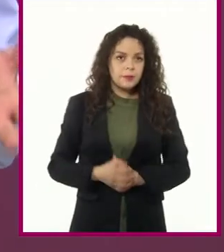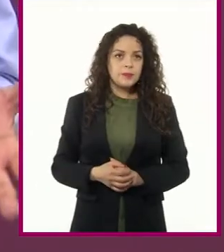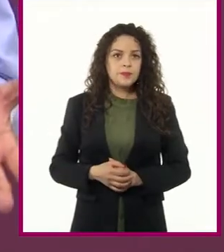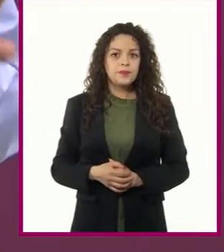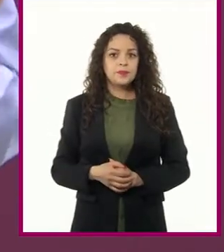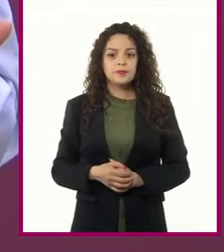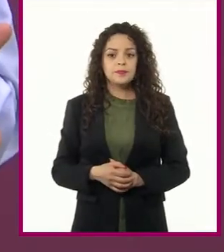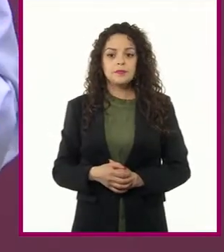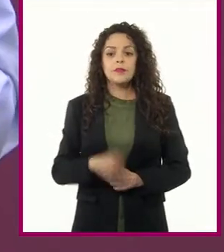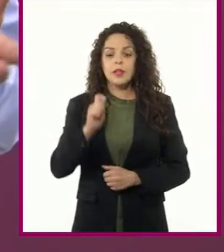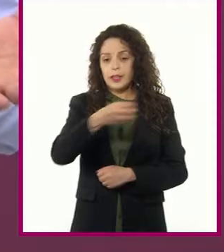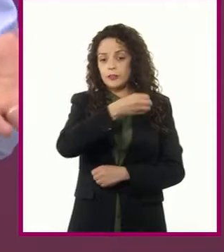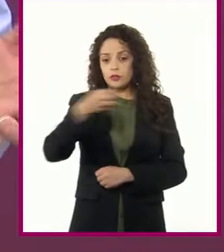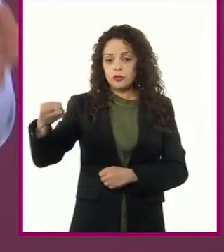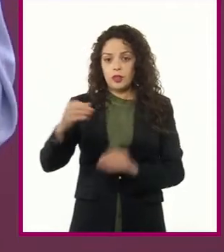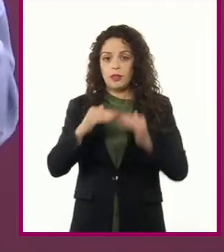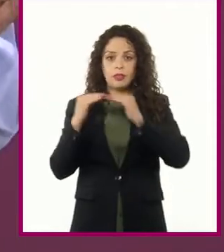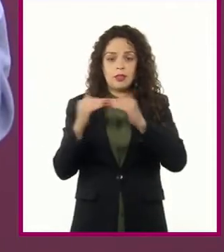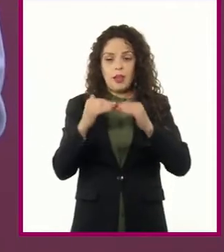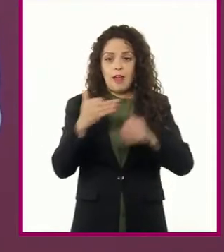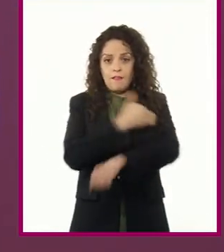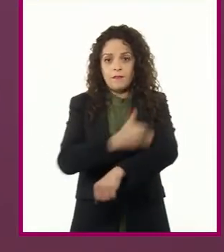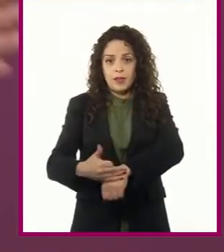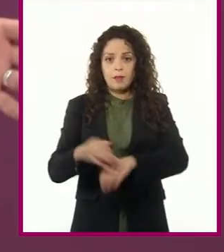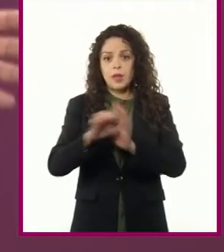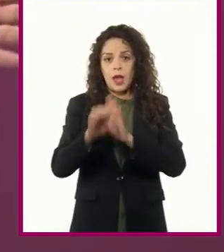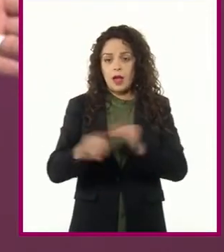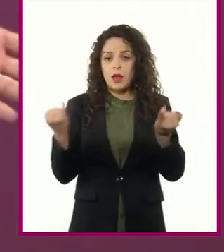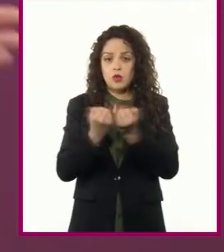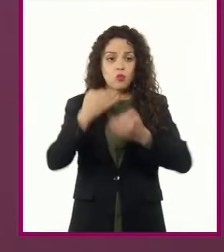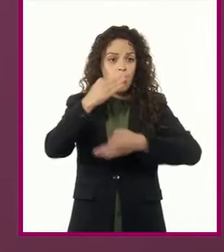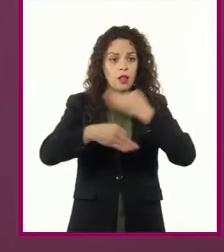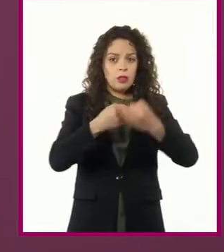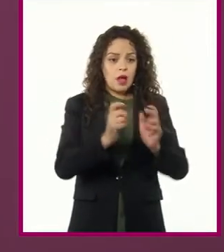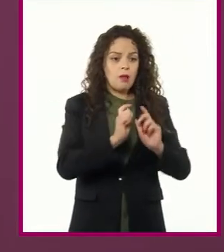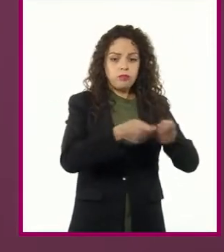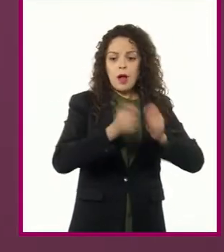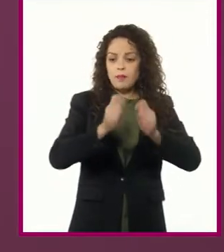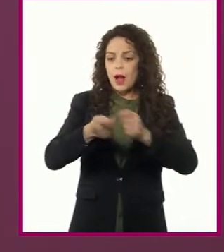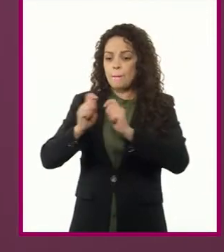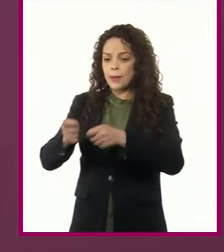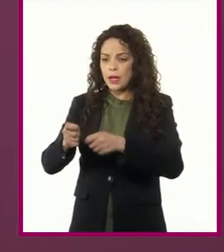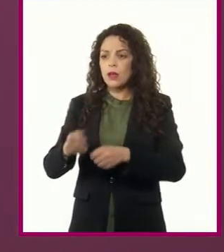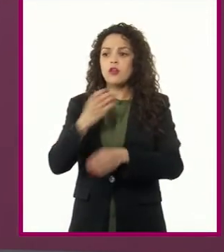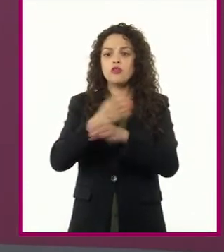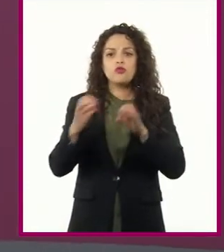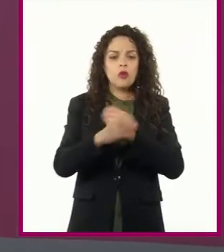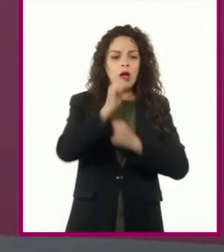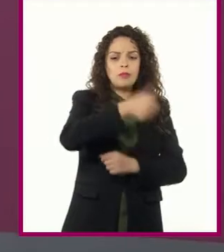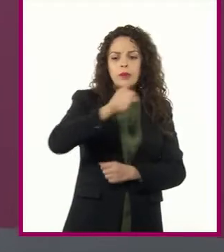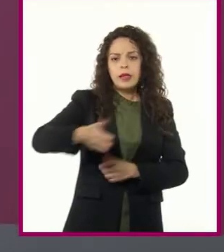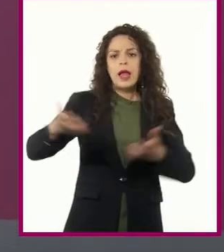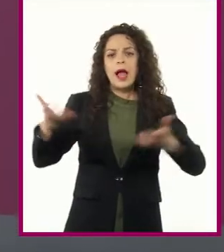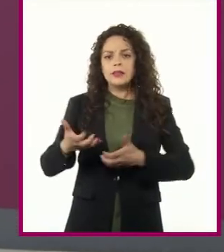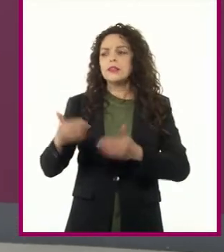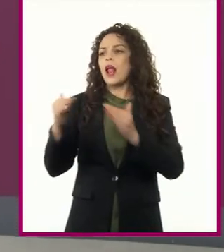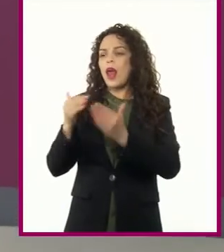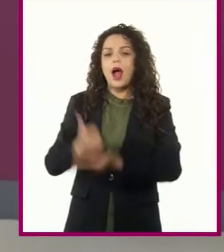organización democrática familiar es cuando se reparten de manera equitativa las tareas domésticas entre todas y todos